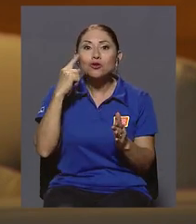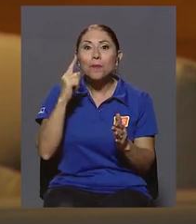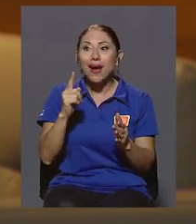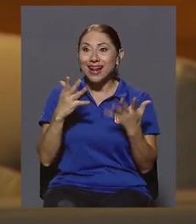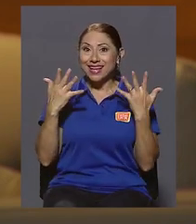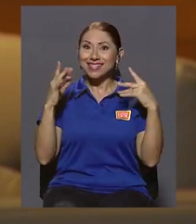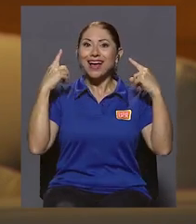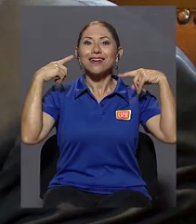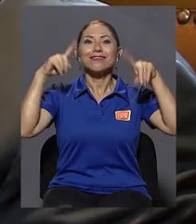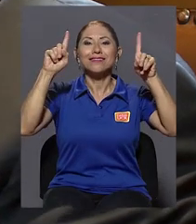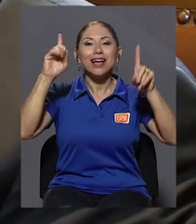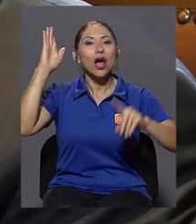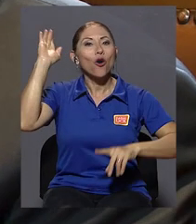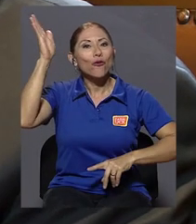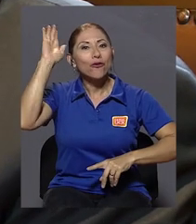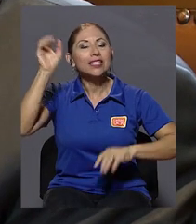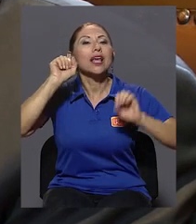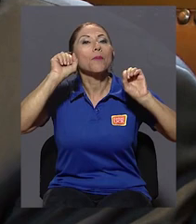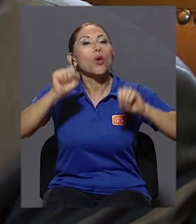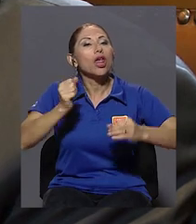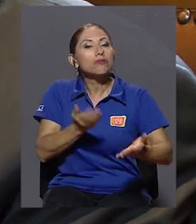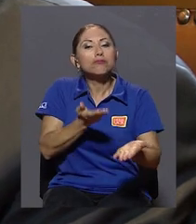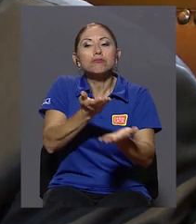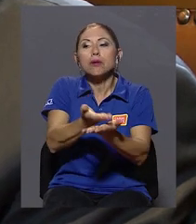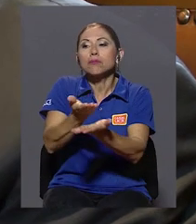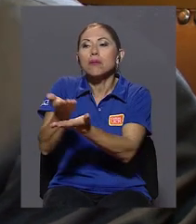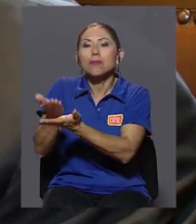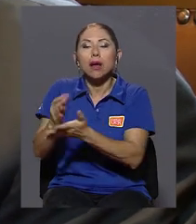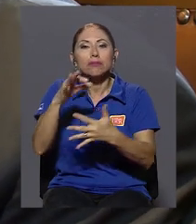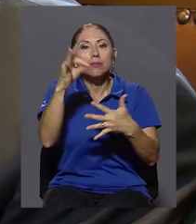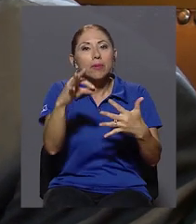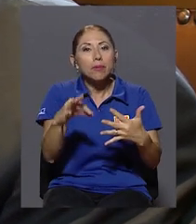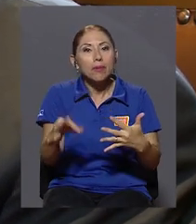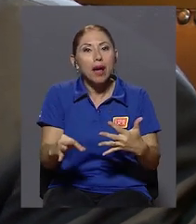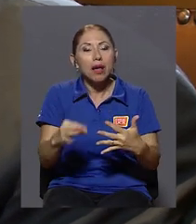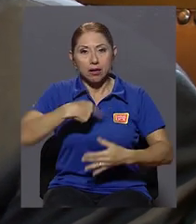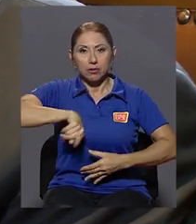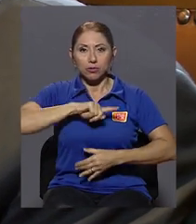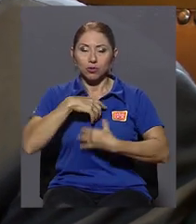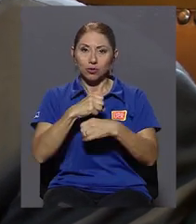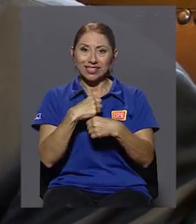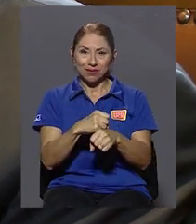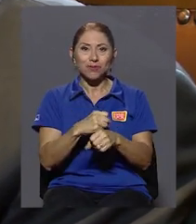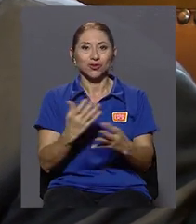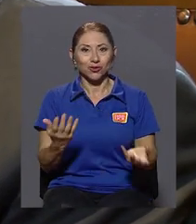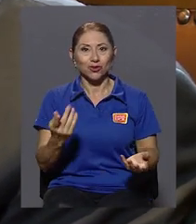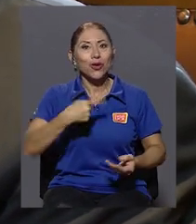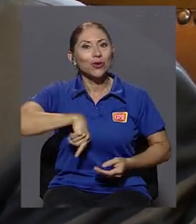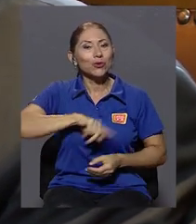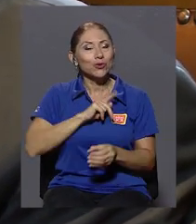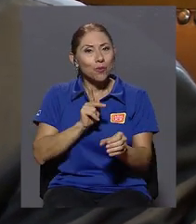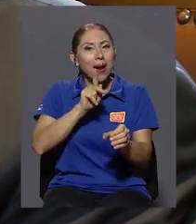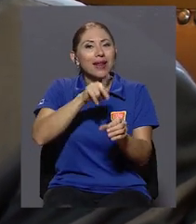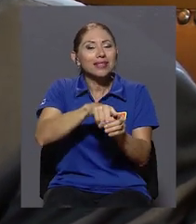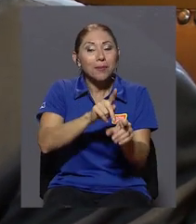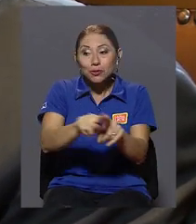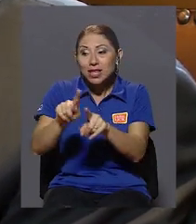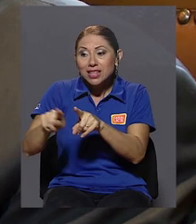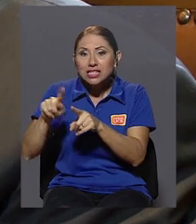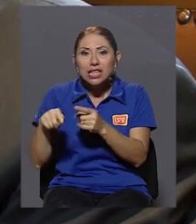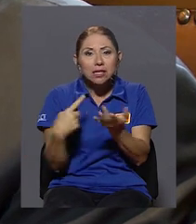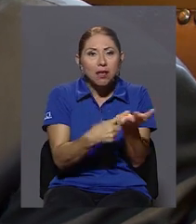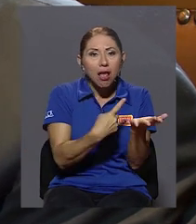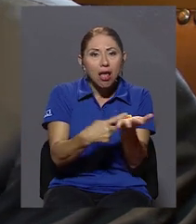para ofrecer alternativas a las distintas posibilidades. Y lo hicimos, nosotros participamos en distintas